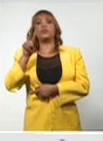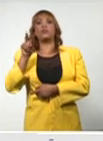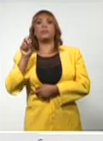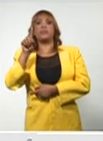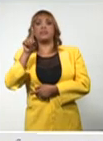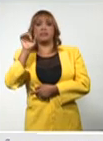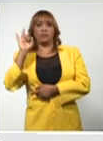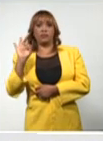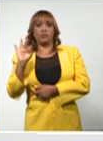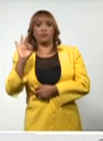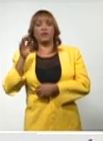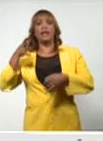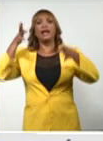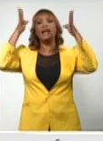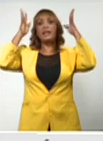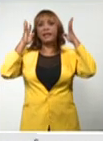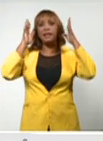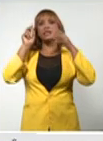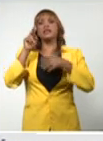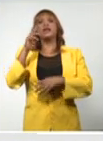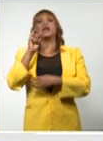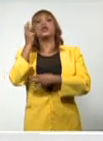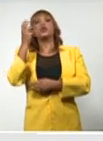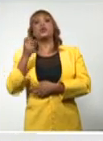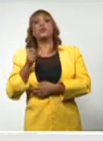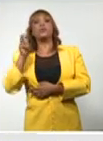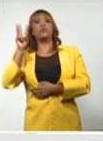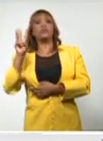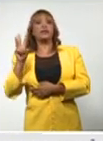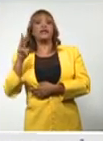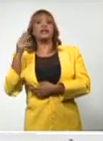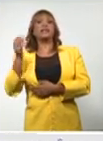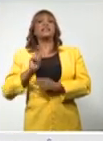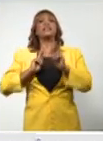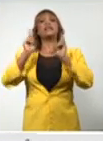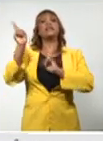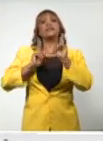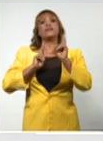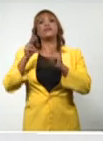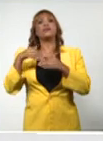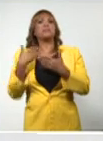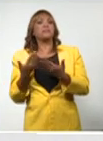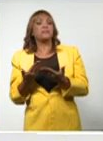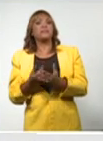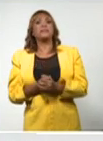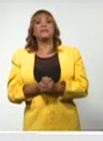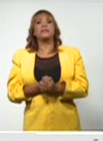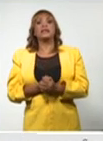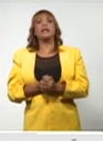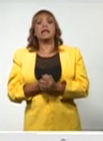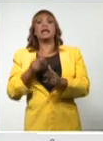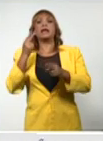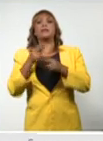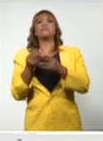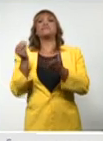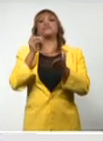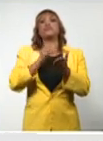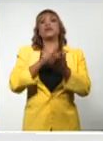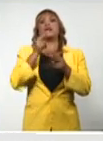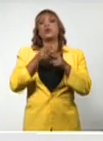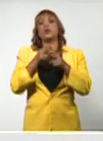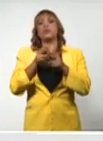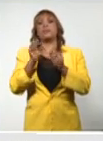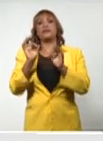rey Mwasati número 3 decidió que pasara este nombre de Suazilandia,